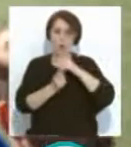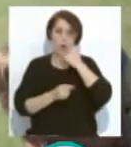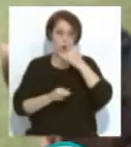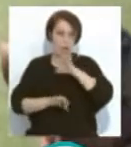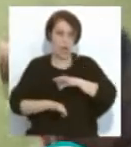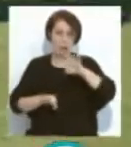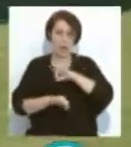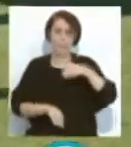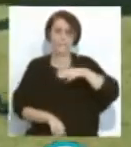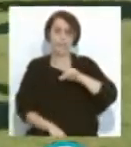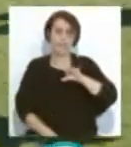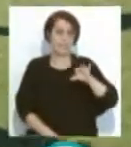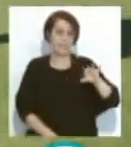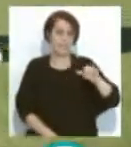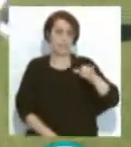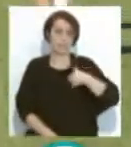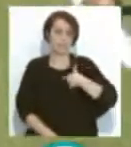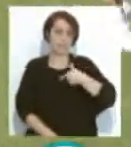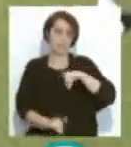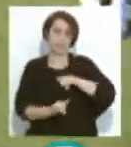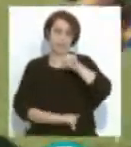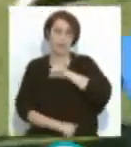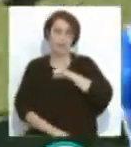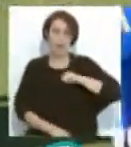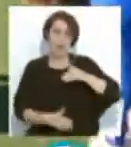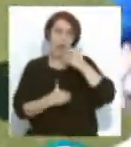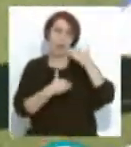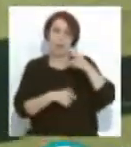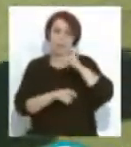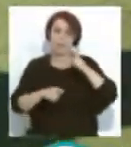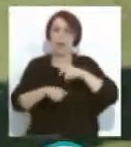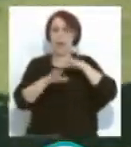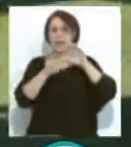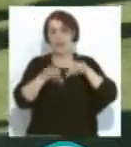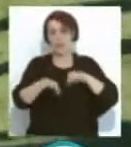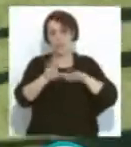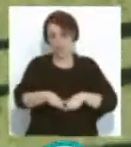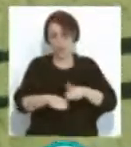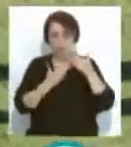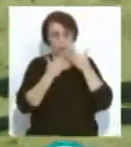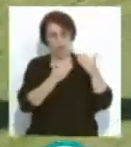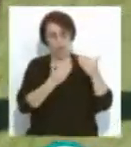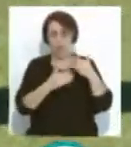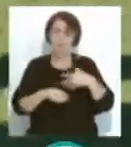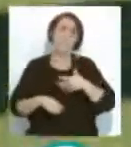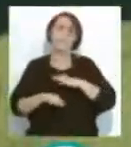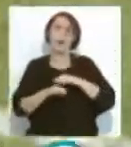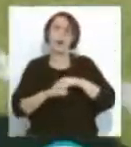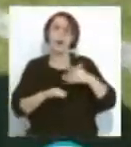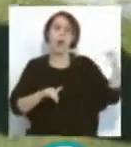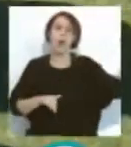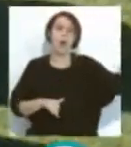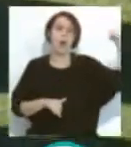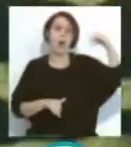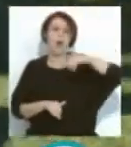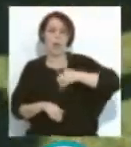cual es de agradecer por parte de la afición de Cádiz para ahorrarle ese largo trayecto de volver a